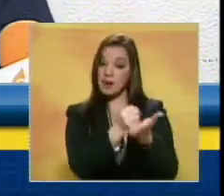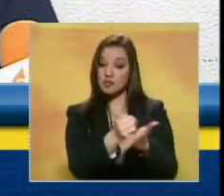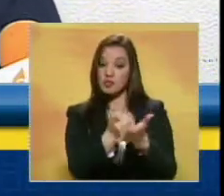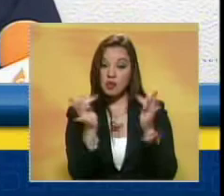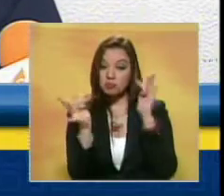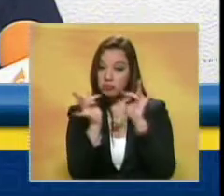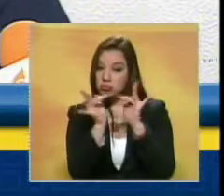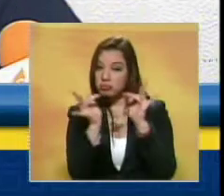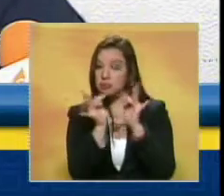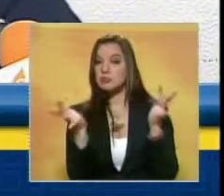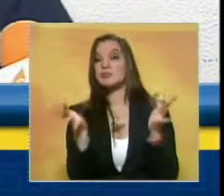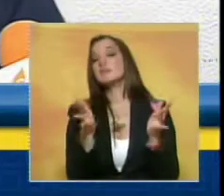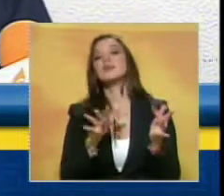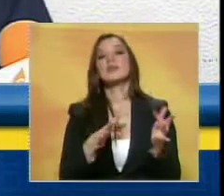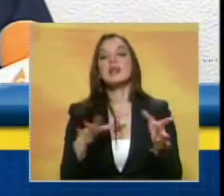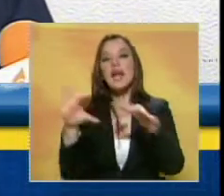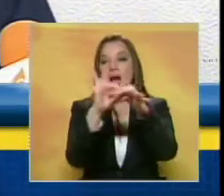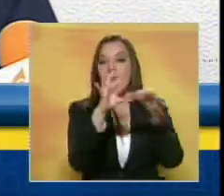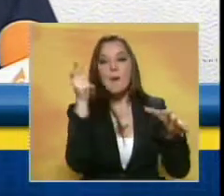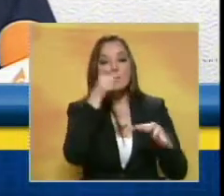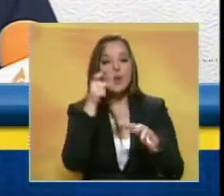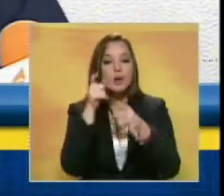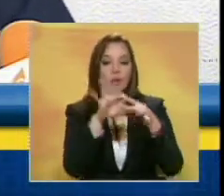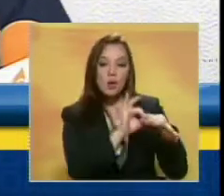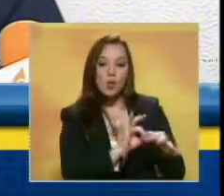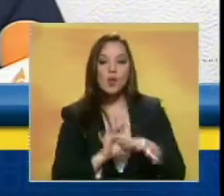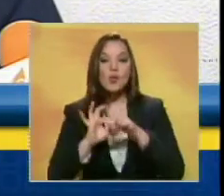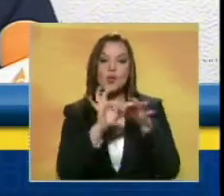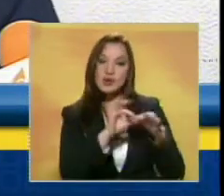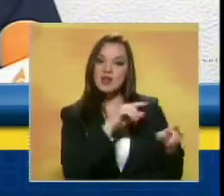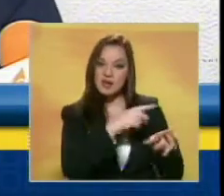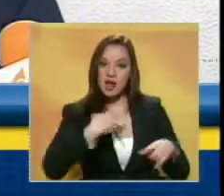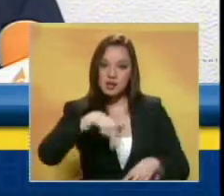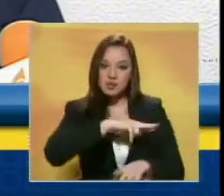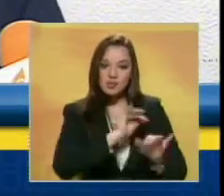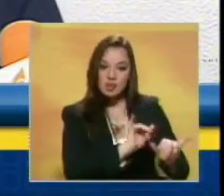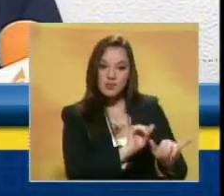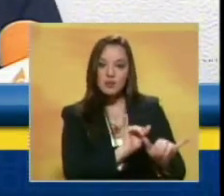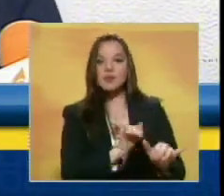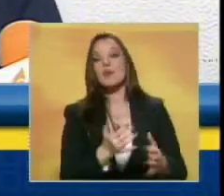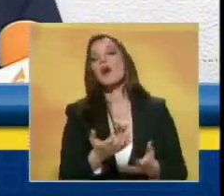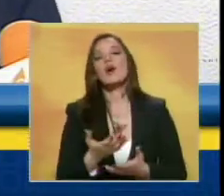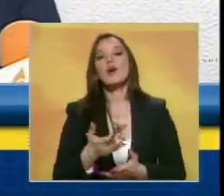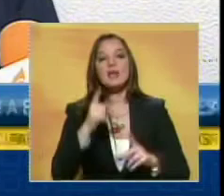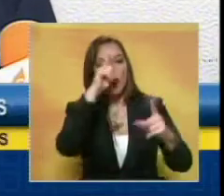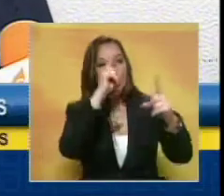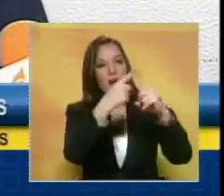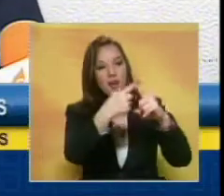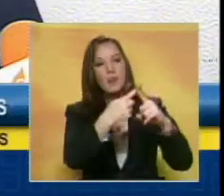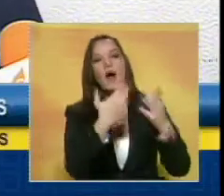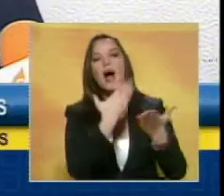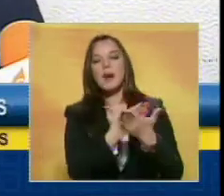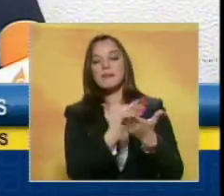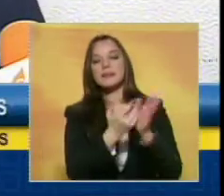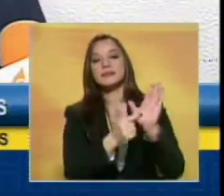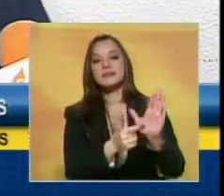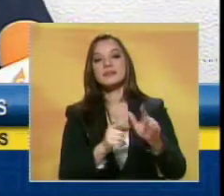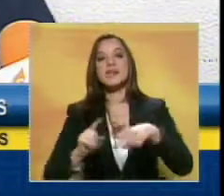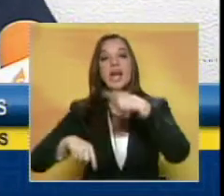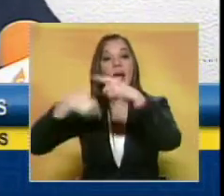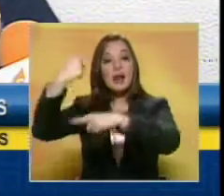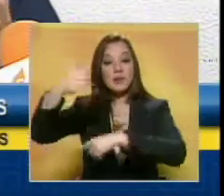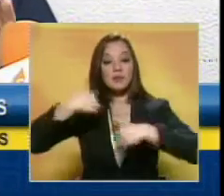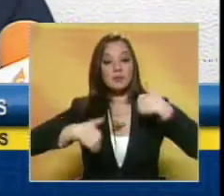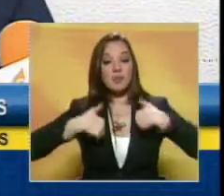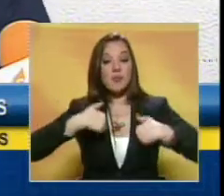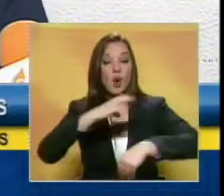táctico que consolida la unidad y nos va a permitir obtener los objetivos planteados. El próximo miércoles la